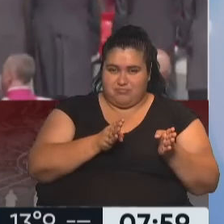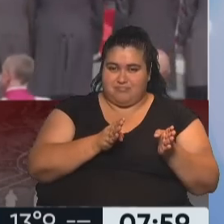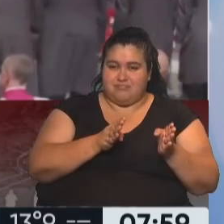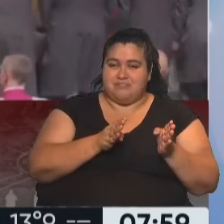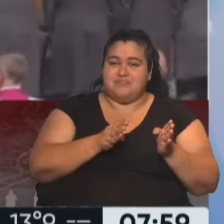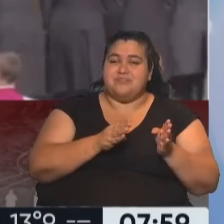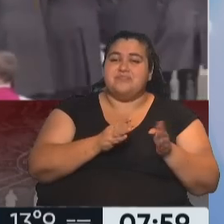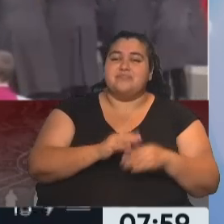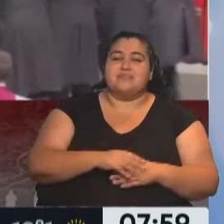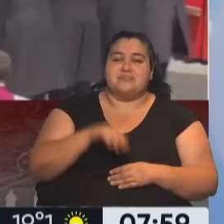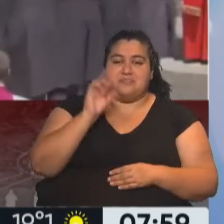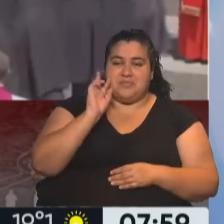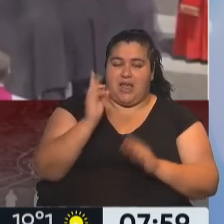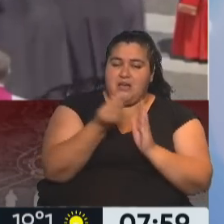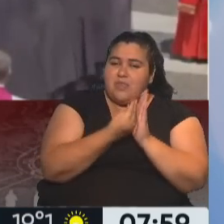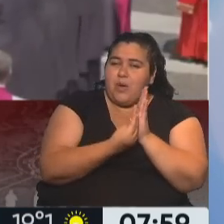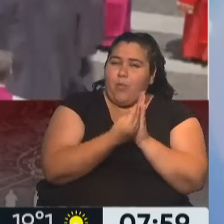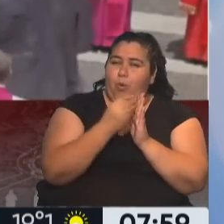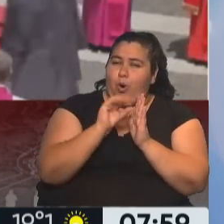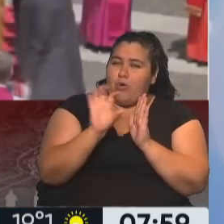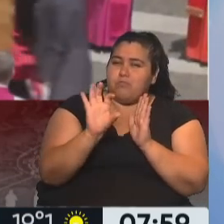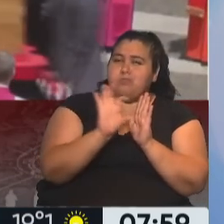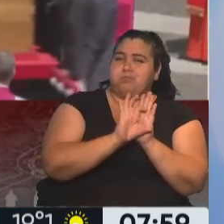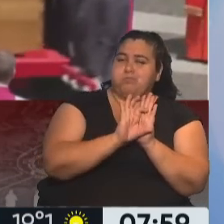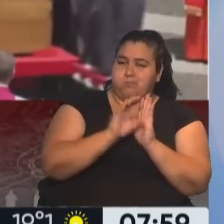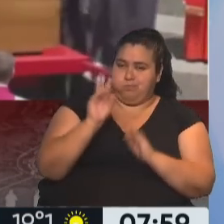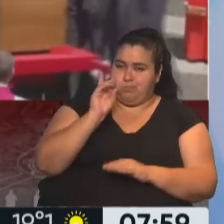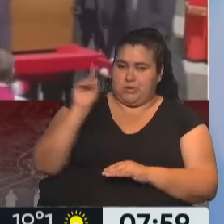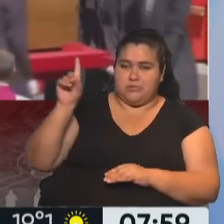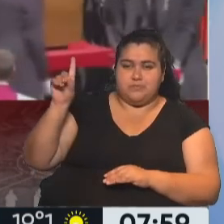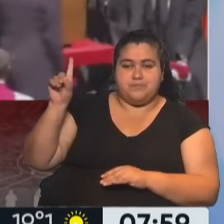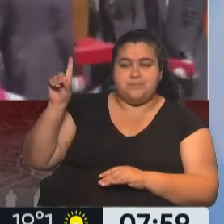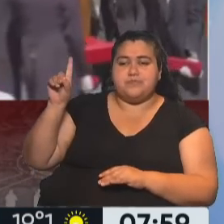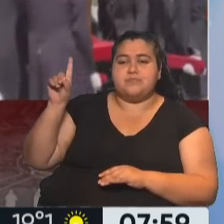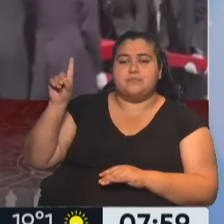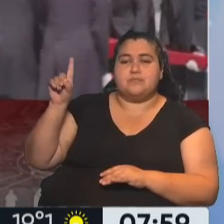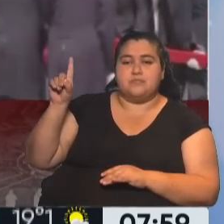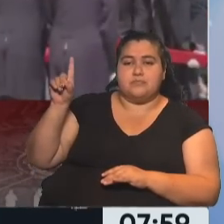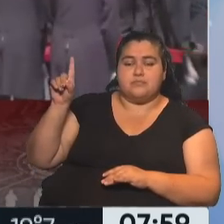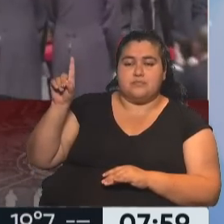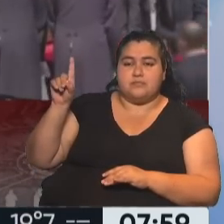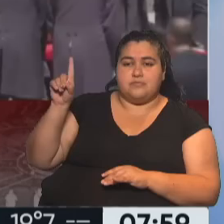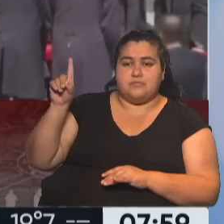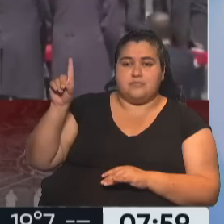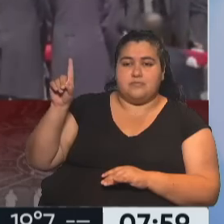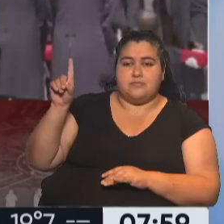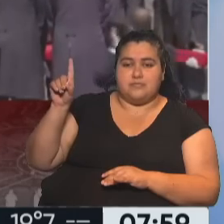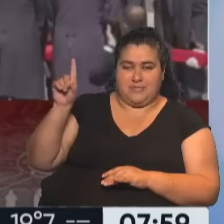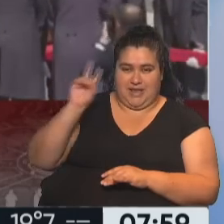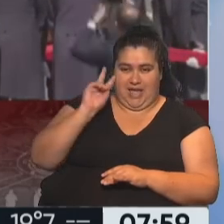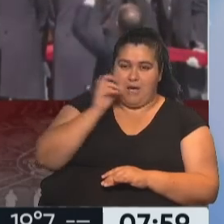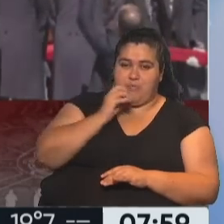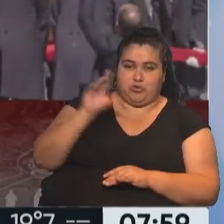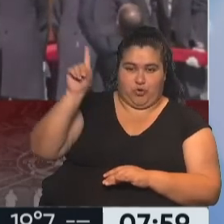relieve, expuesto, no sé si lo puede tomar. Ahí está, mira. Ahí está. Ahí lo tenemos. Perfecto. Ahí. Bueno. Ahí me parece que lo estamos viendo